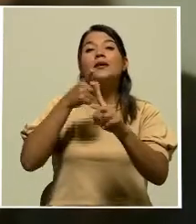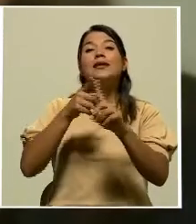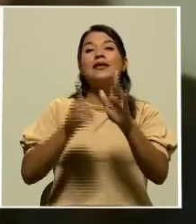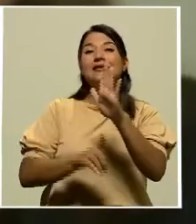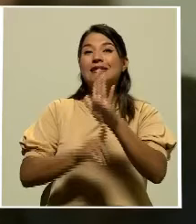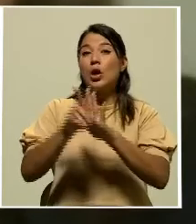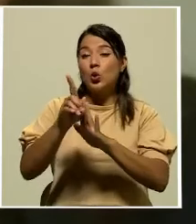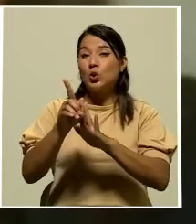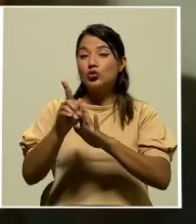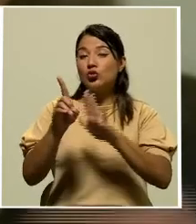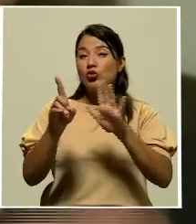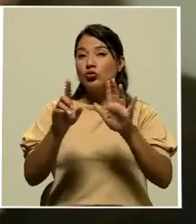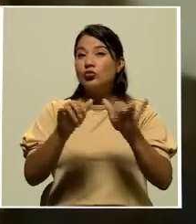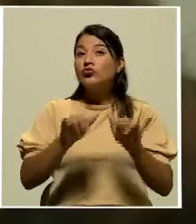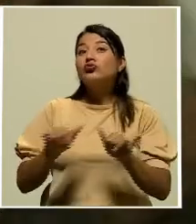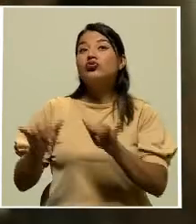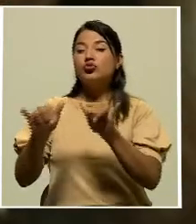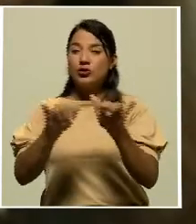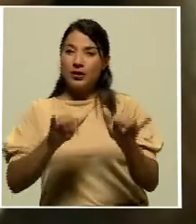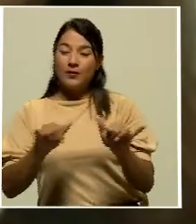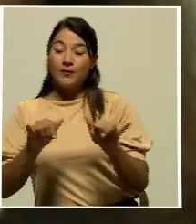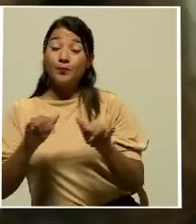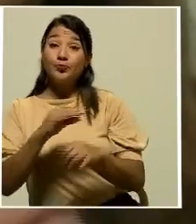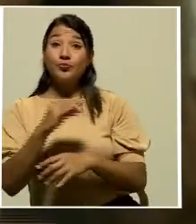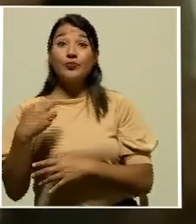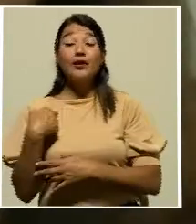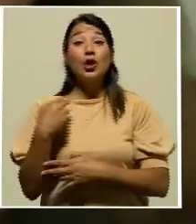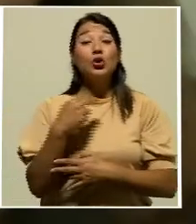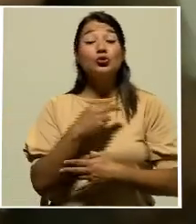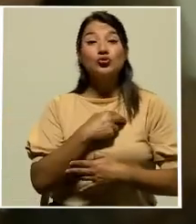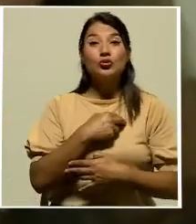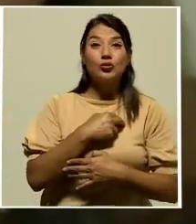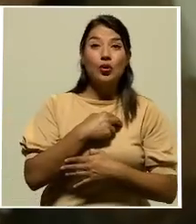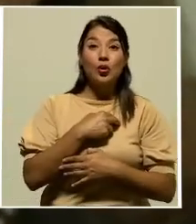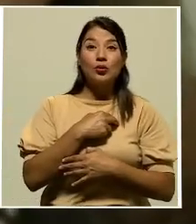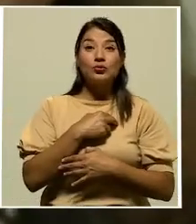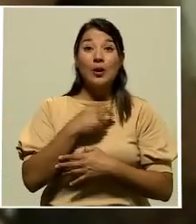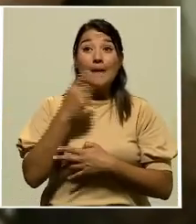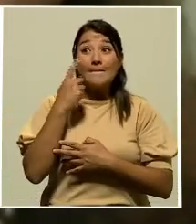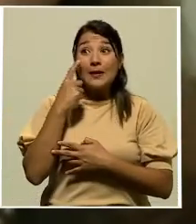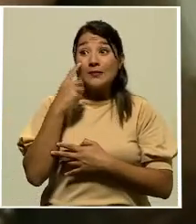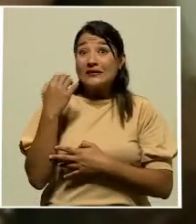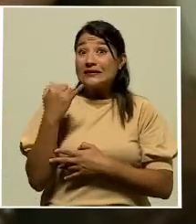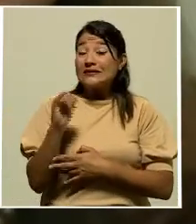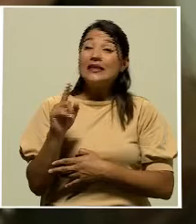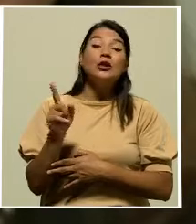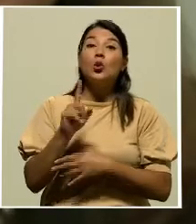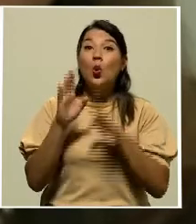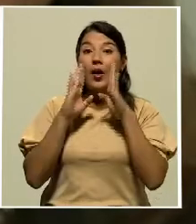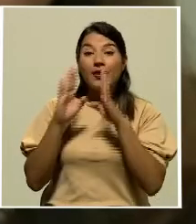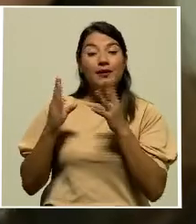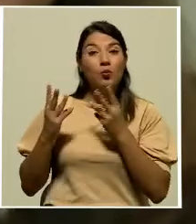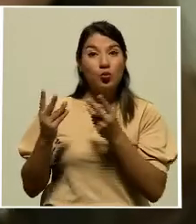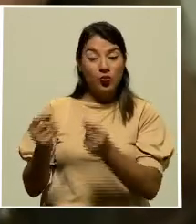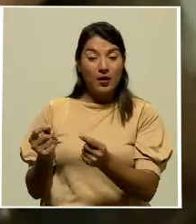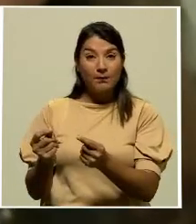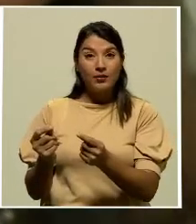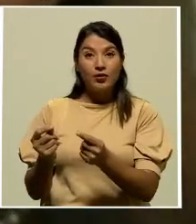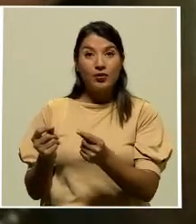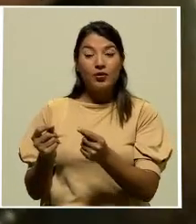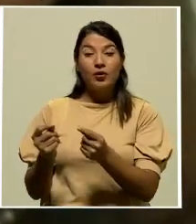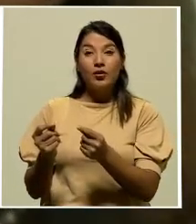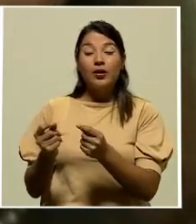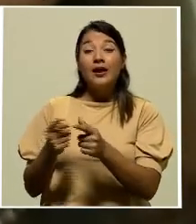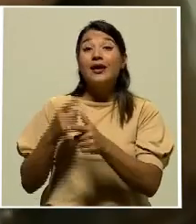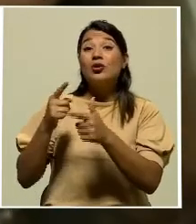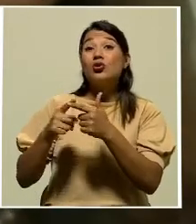tema aí que notamos que, se não acelerarmos a resposta, por isso, a pressão